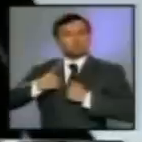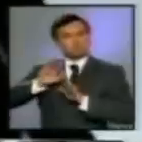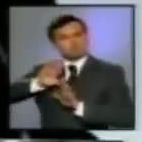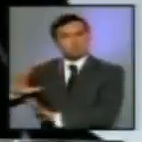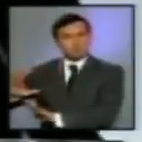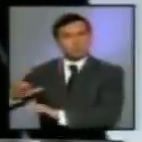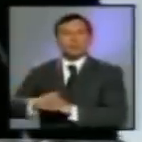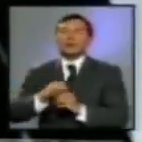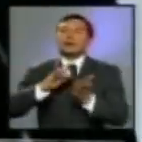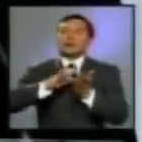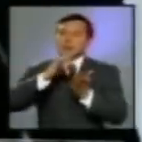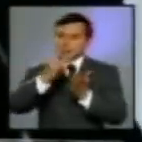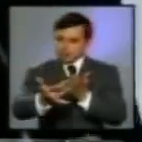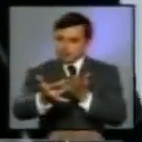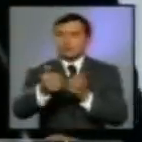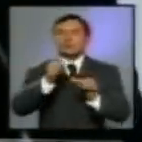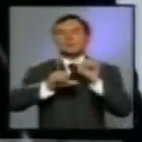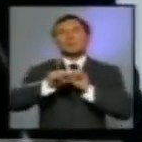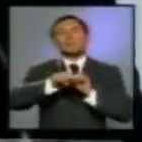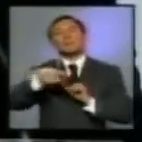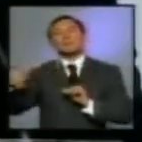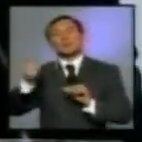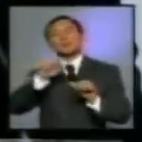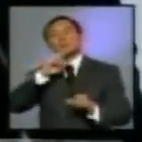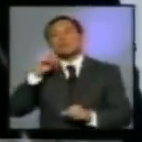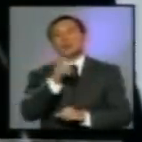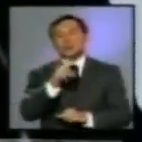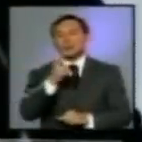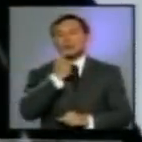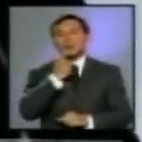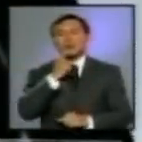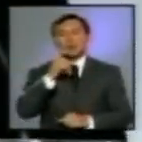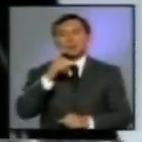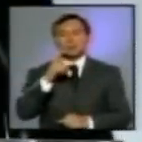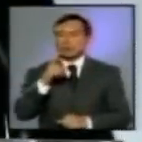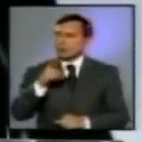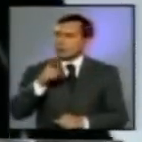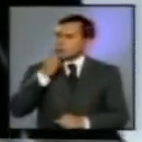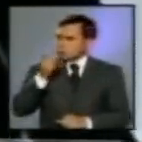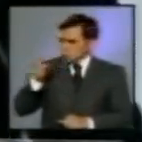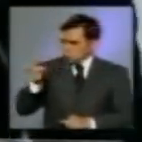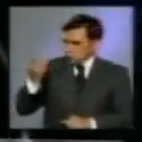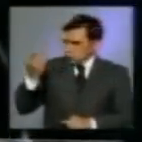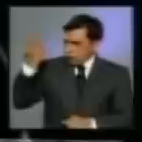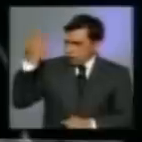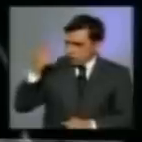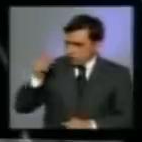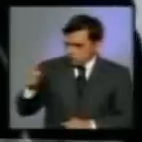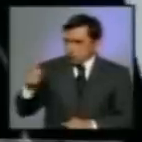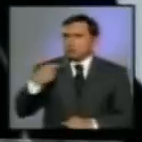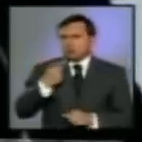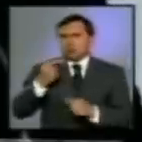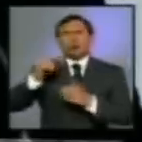Obrador. Compromisos del Estado de México. ¿Qué hizo usted realmente? Privatizar todos los